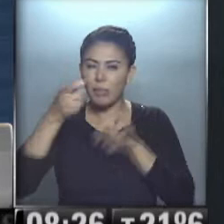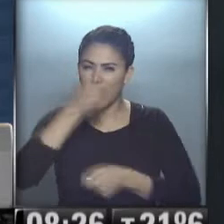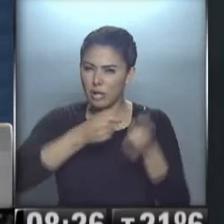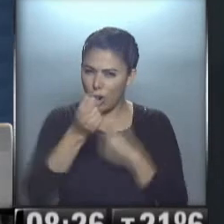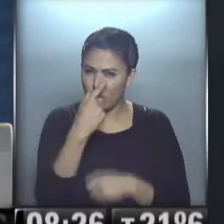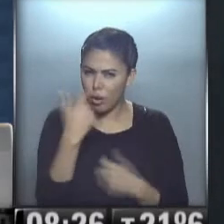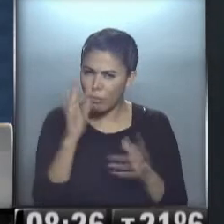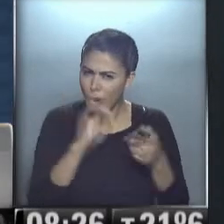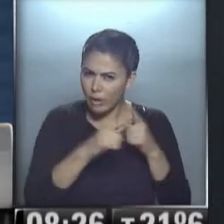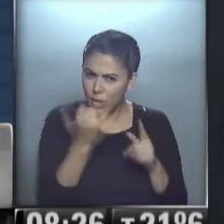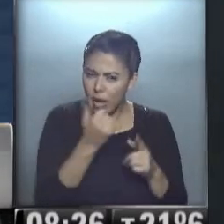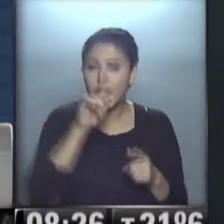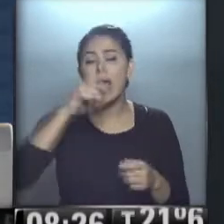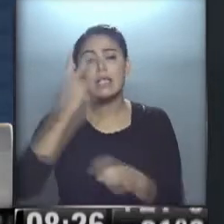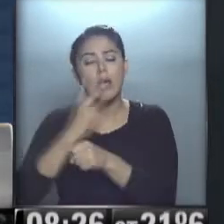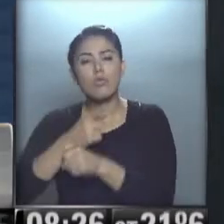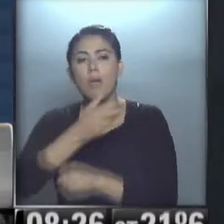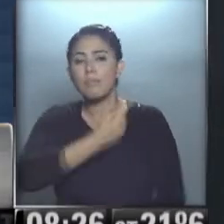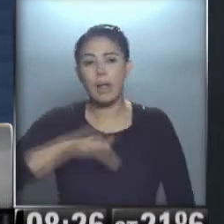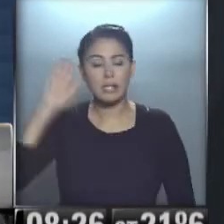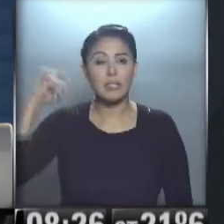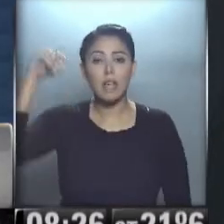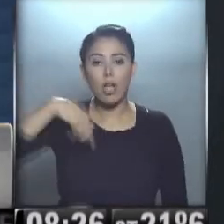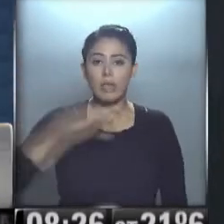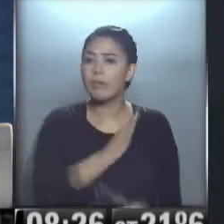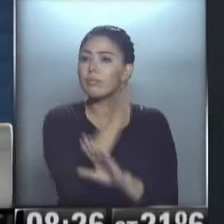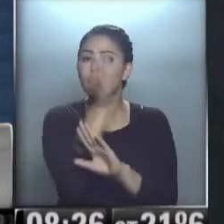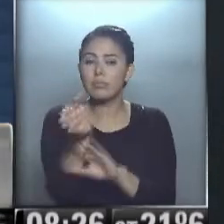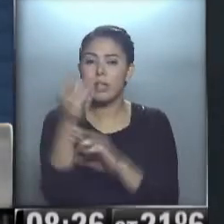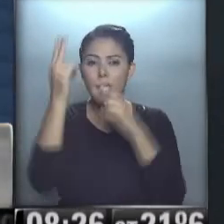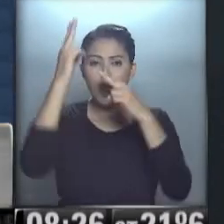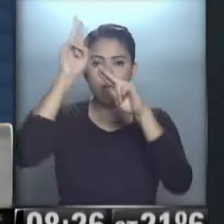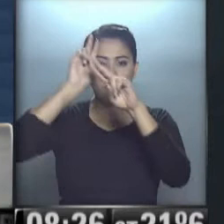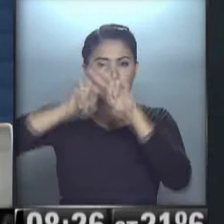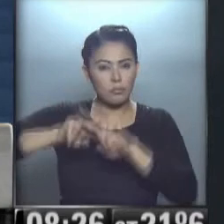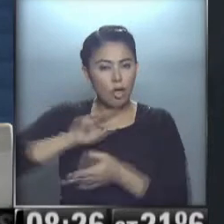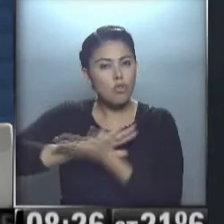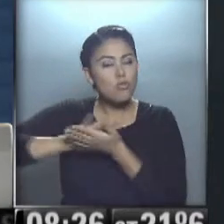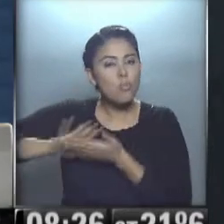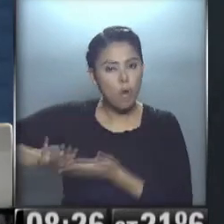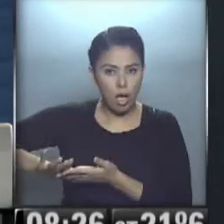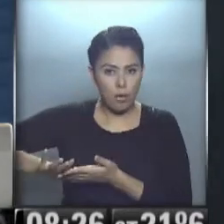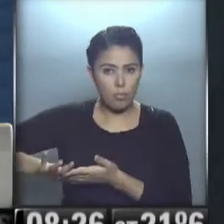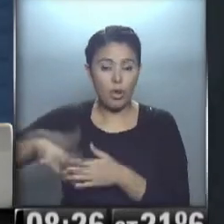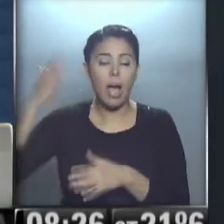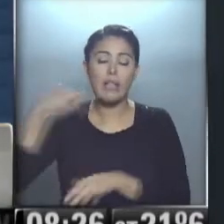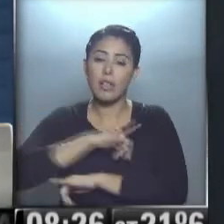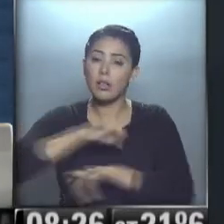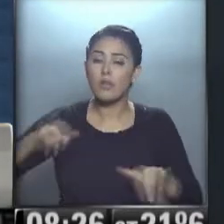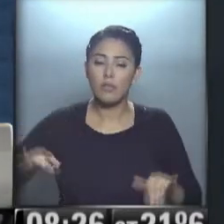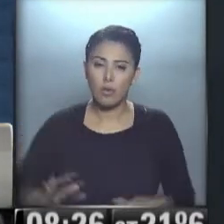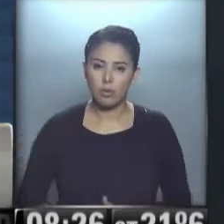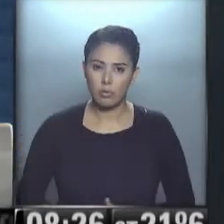en segundo lugar, la Presidenta de la Nación hoy tiene que concurrir a hacerse un nuevo chequeo en la, según se había anunciado